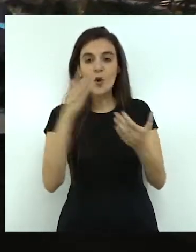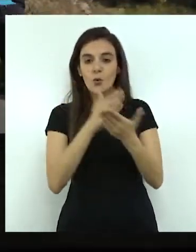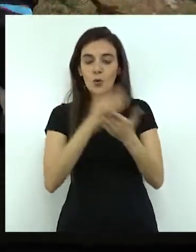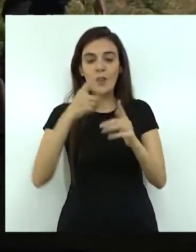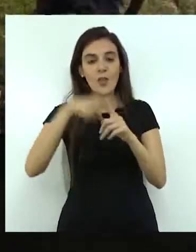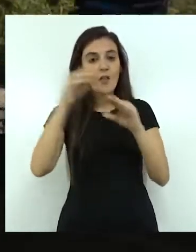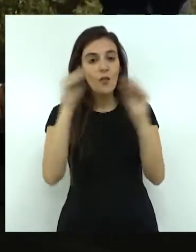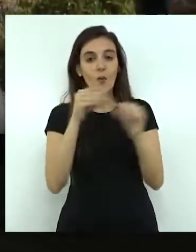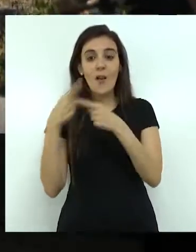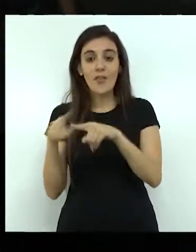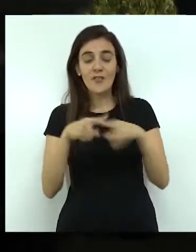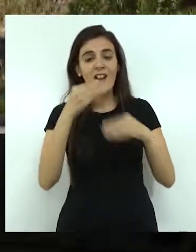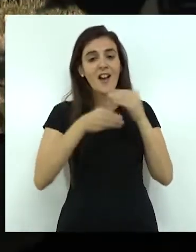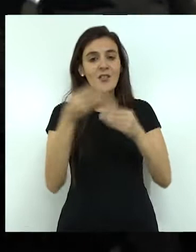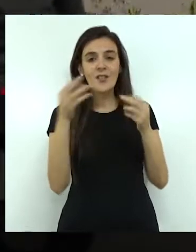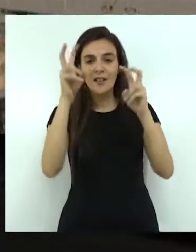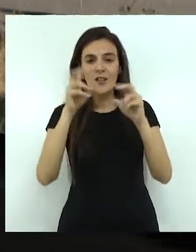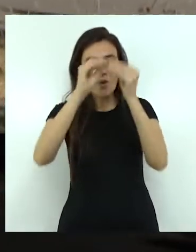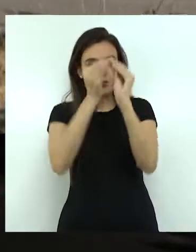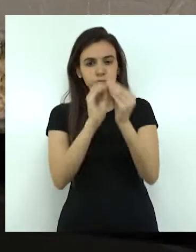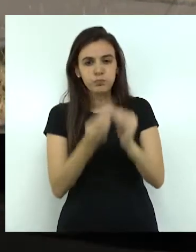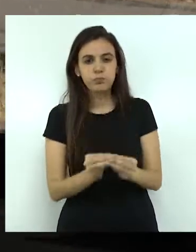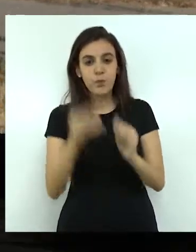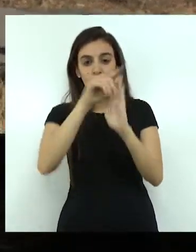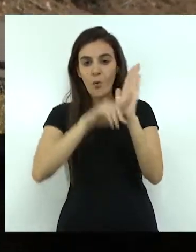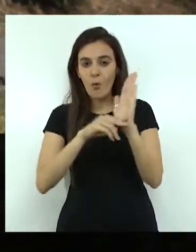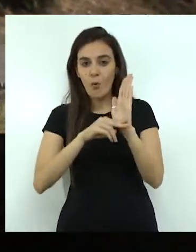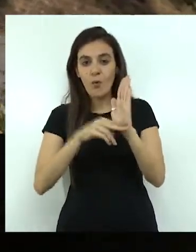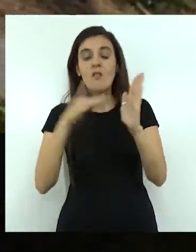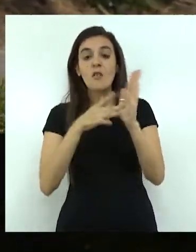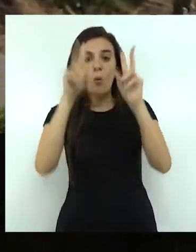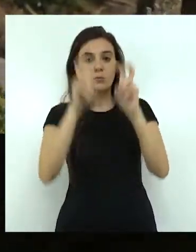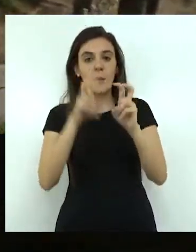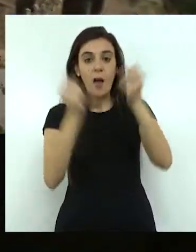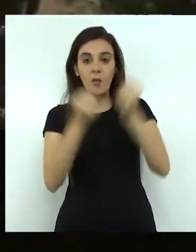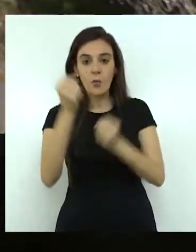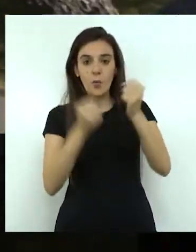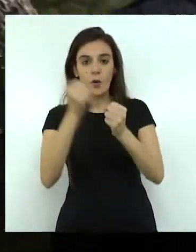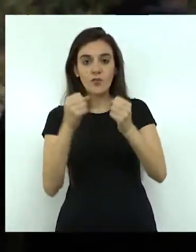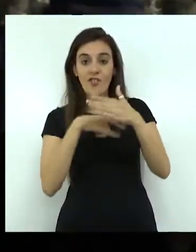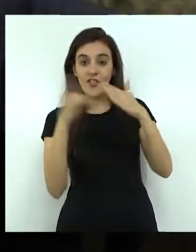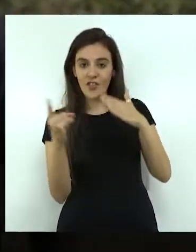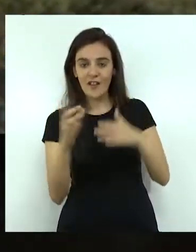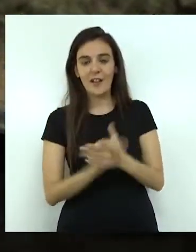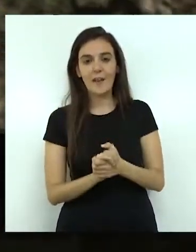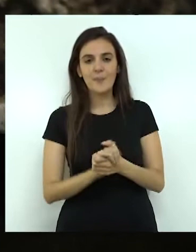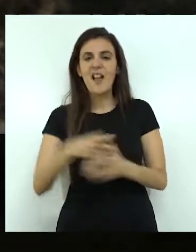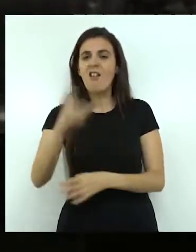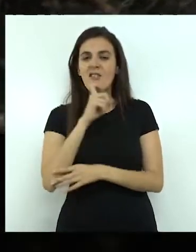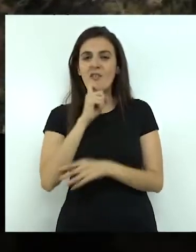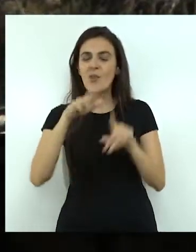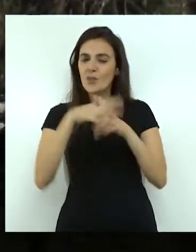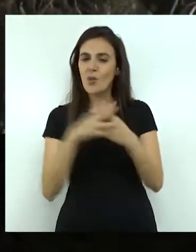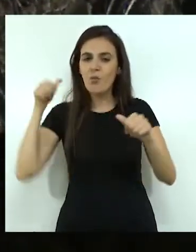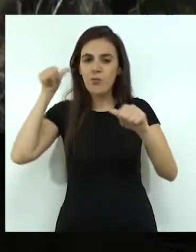niveles formativos y que consiste en el diseño construcción y prototipo de un coche de inercia ha sido muy difícil llegar hasta aquí un